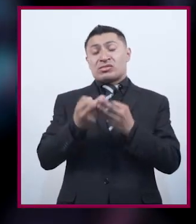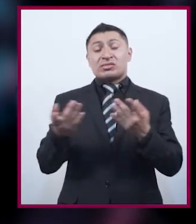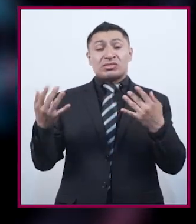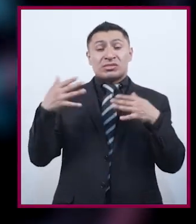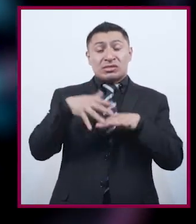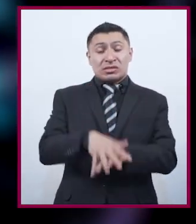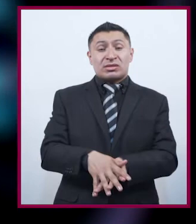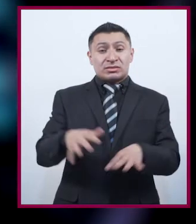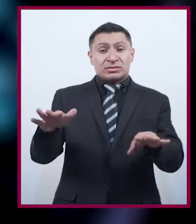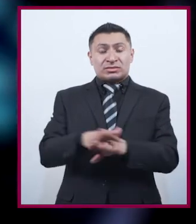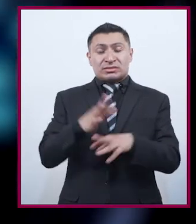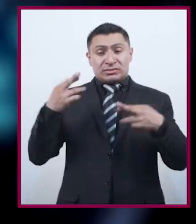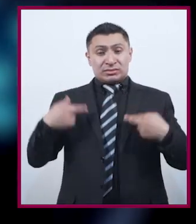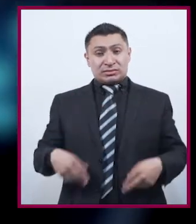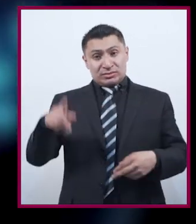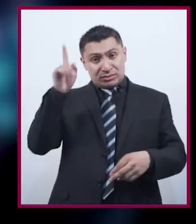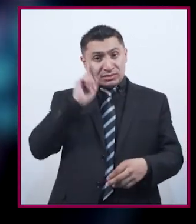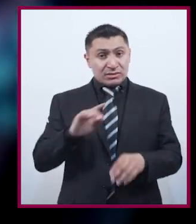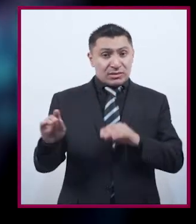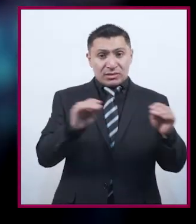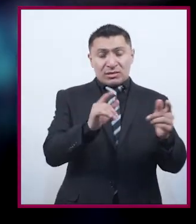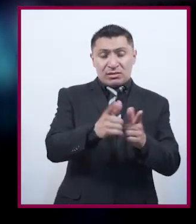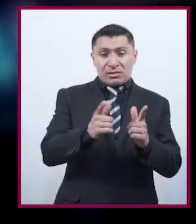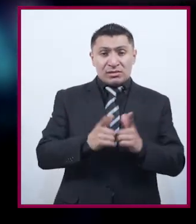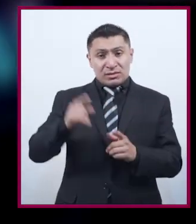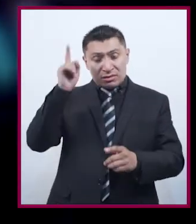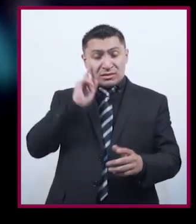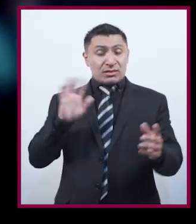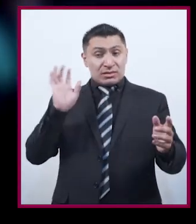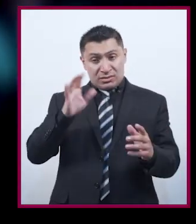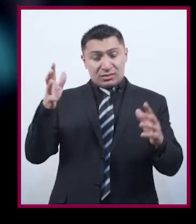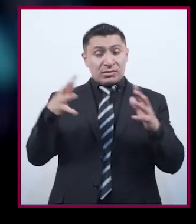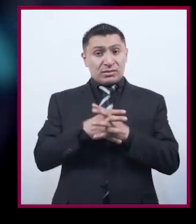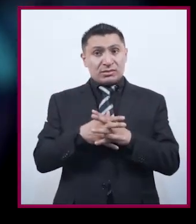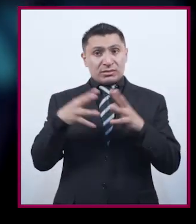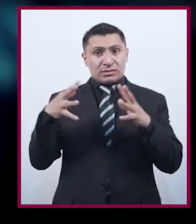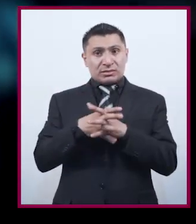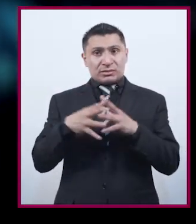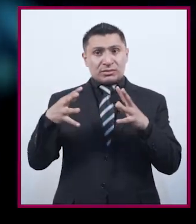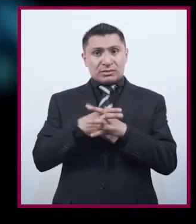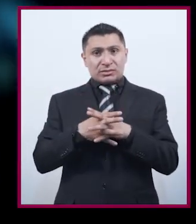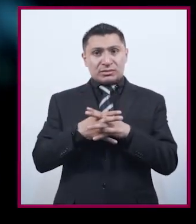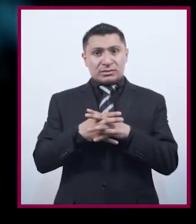¿De qué manera influyó el cambio de vestimenta de la mujer en el movimiento feminista durante la guerra?